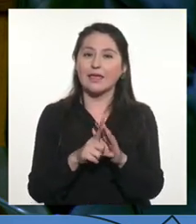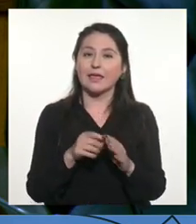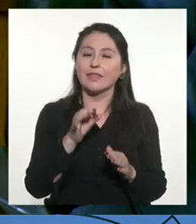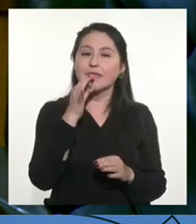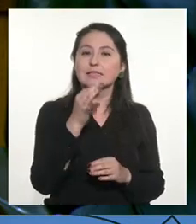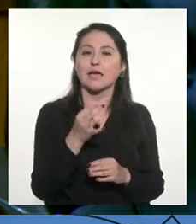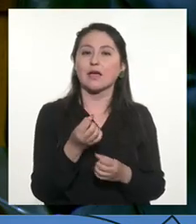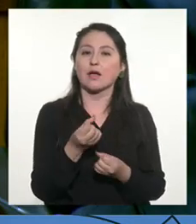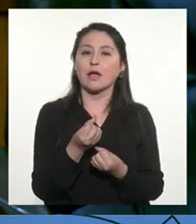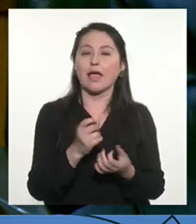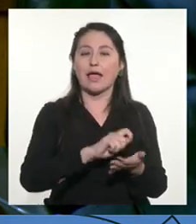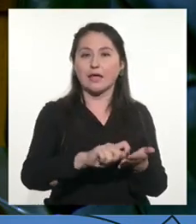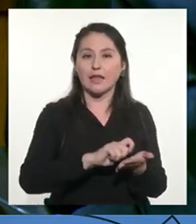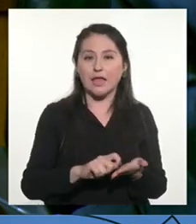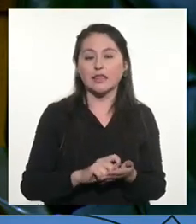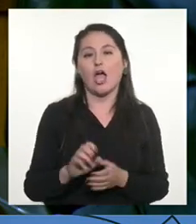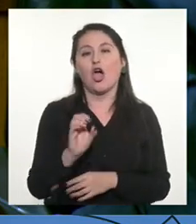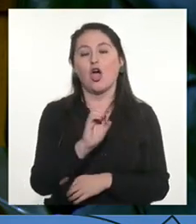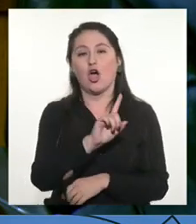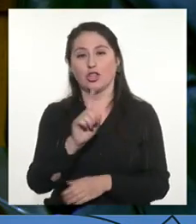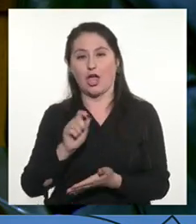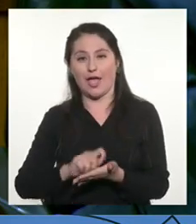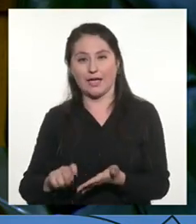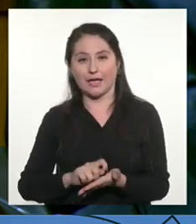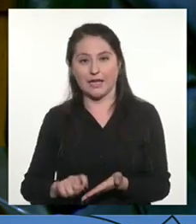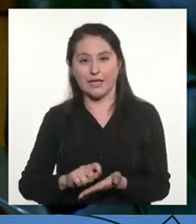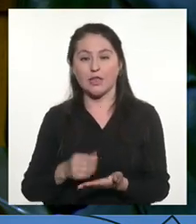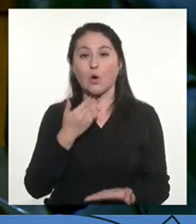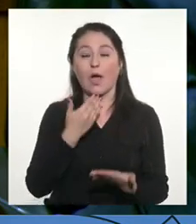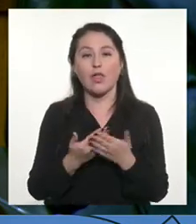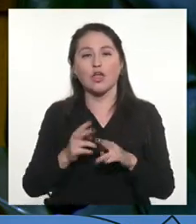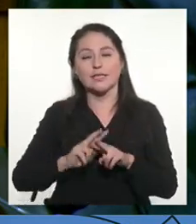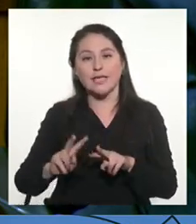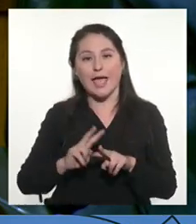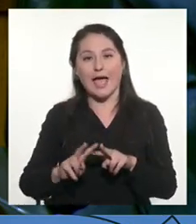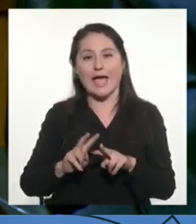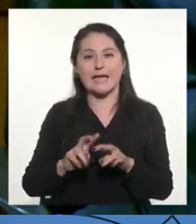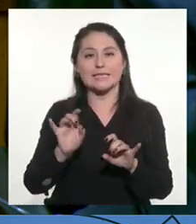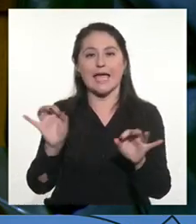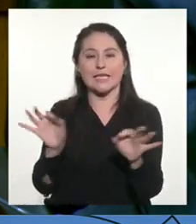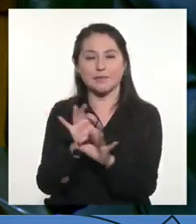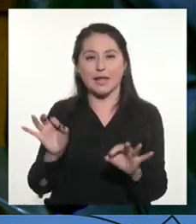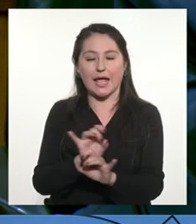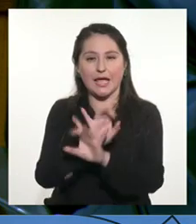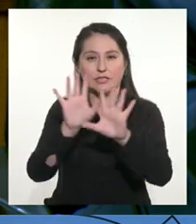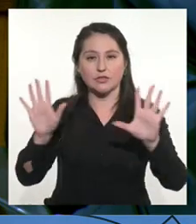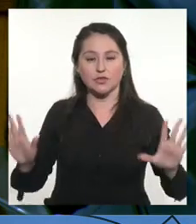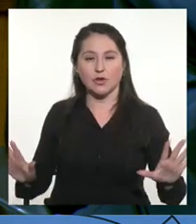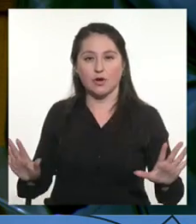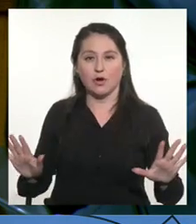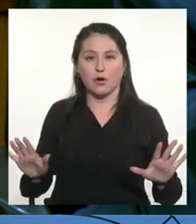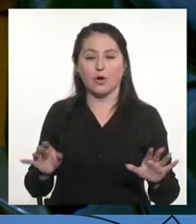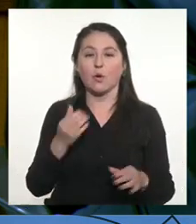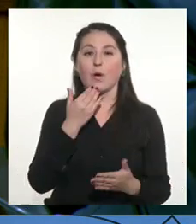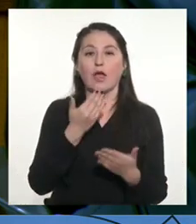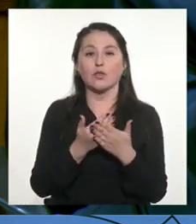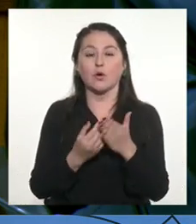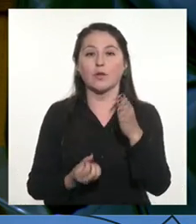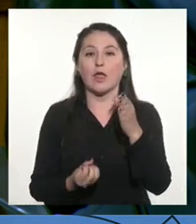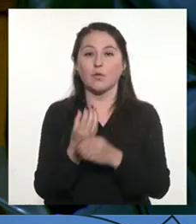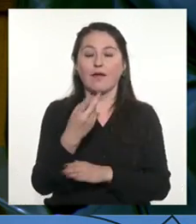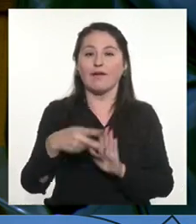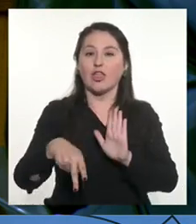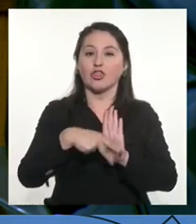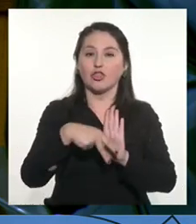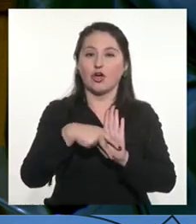desuso la derogación expresa obviamente cuando se hace en forma explícita por un nuevo por una nueva norma legal y la